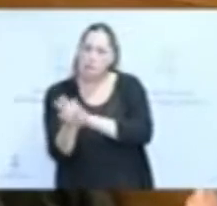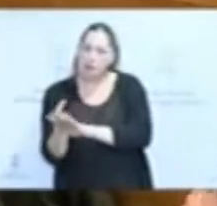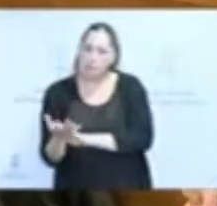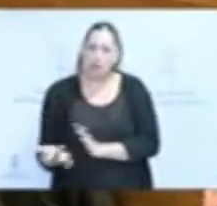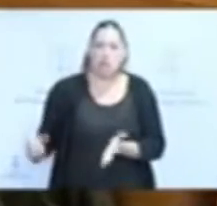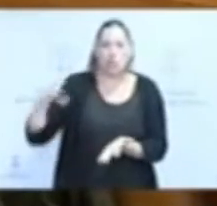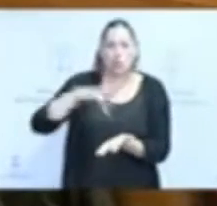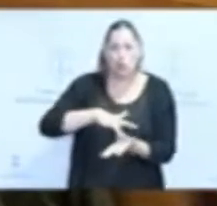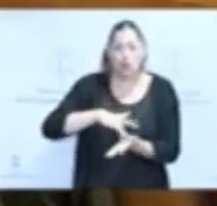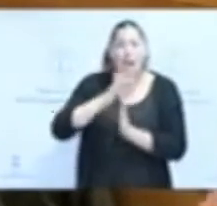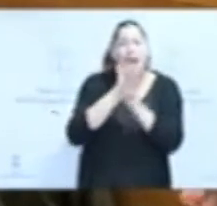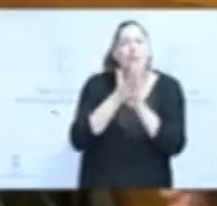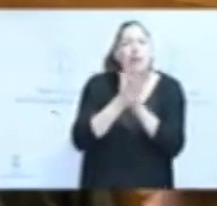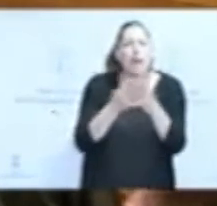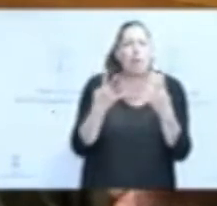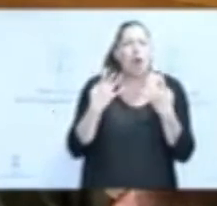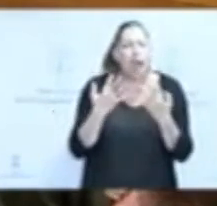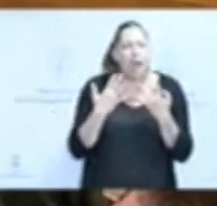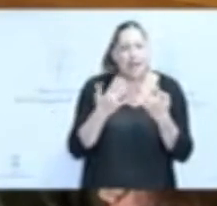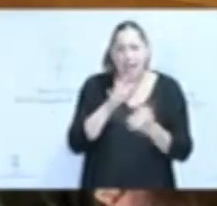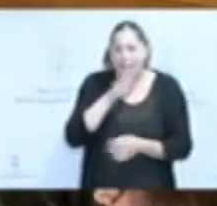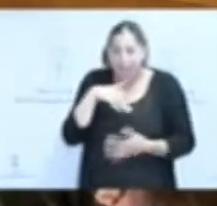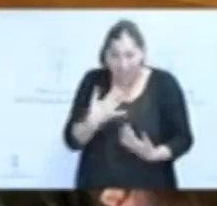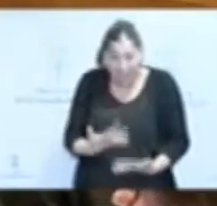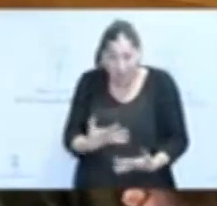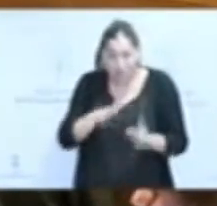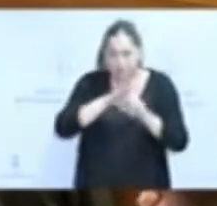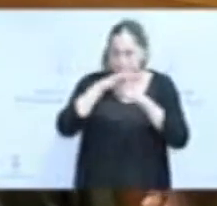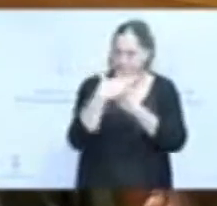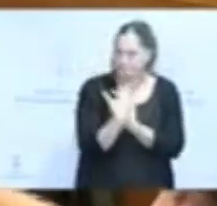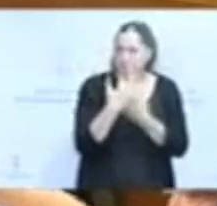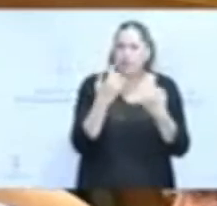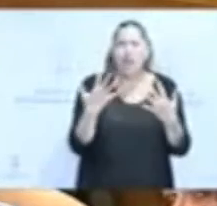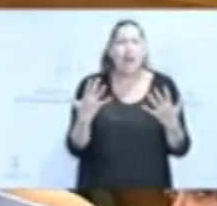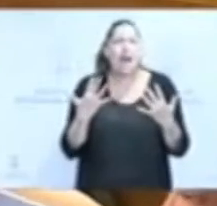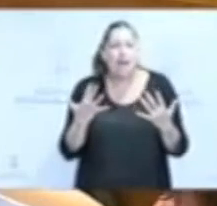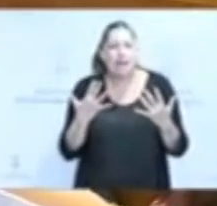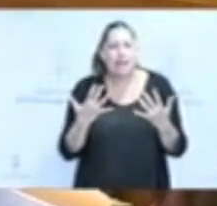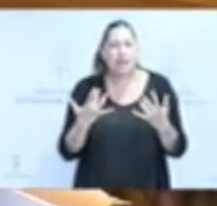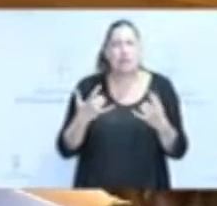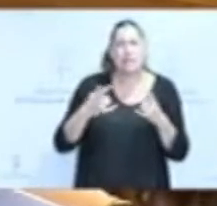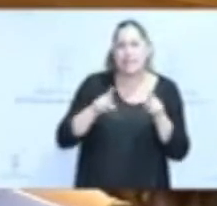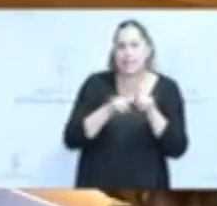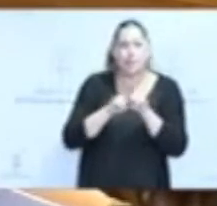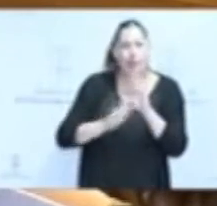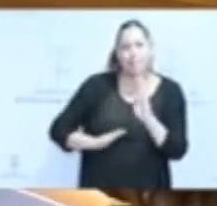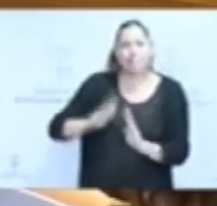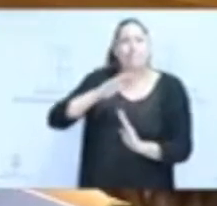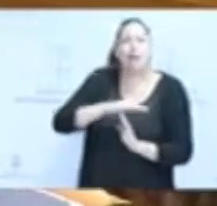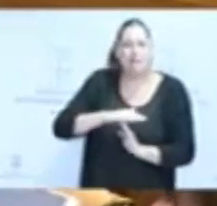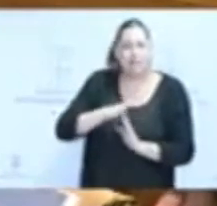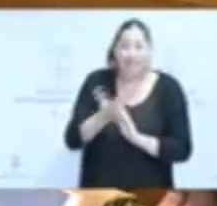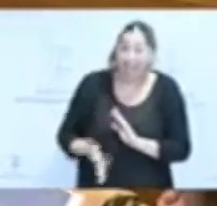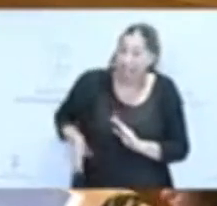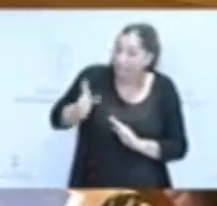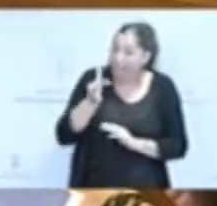Antes solo hablábamos del aire. Ahora la situación del aire no solo parece quedar estancada, sino